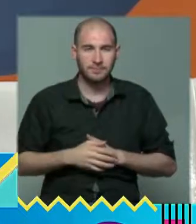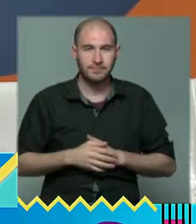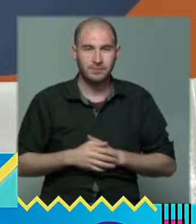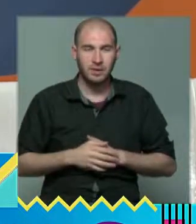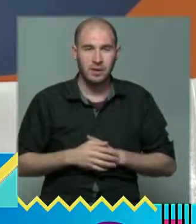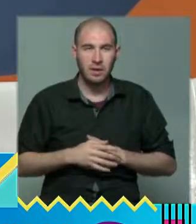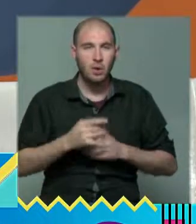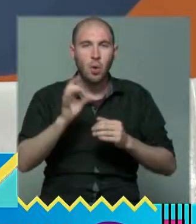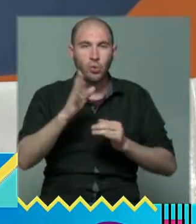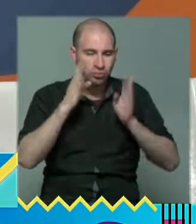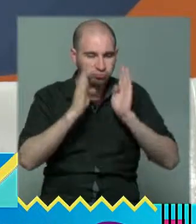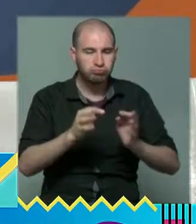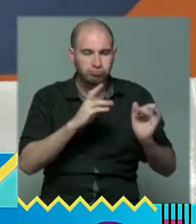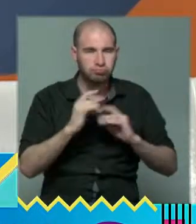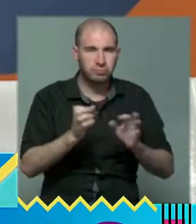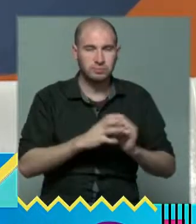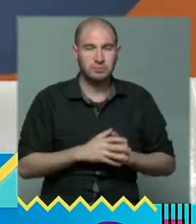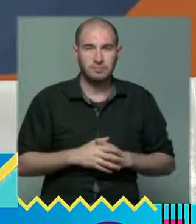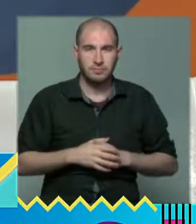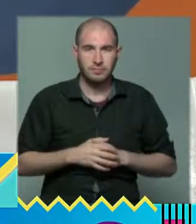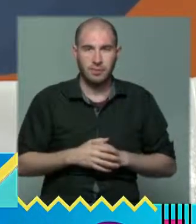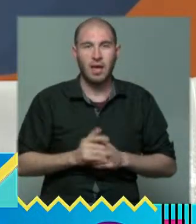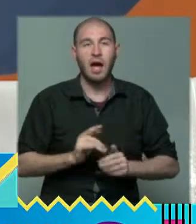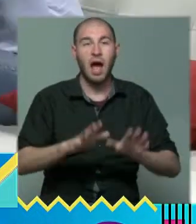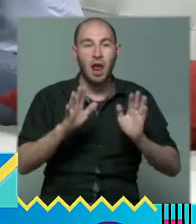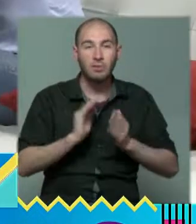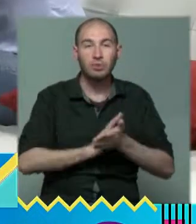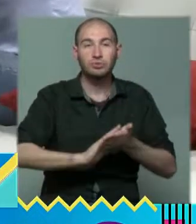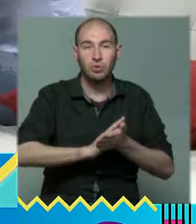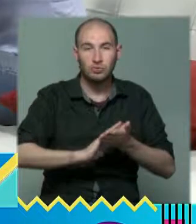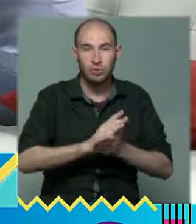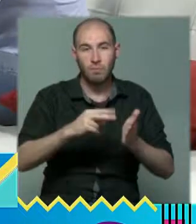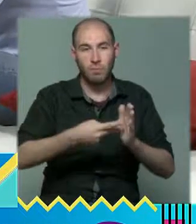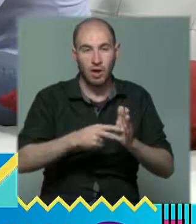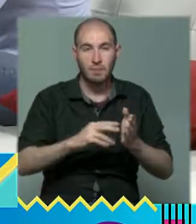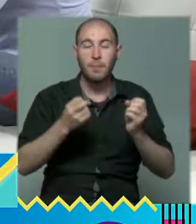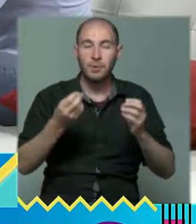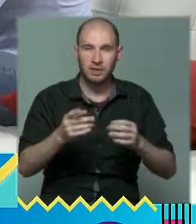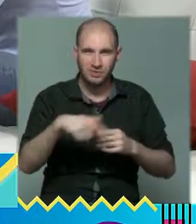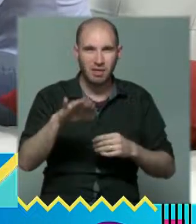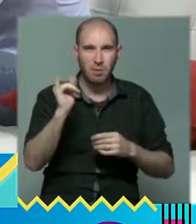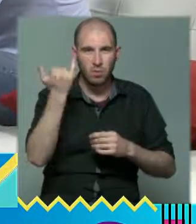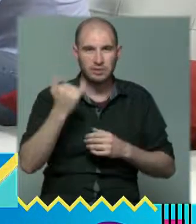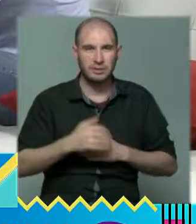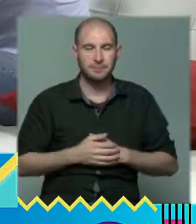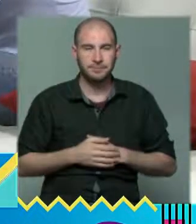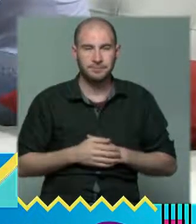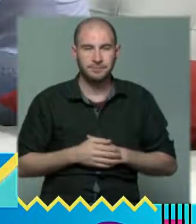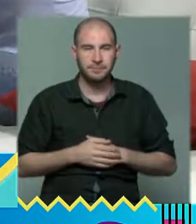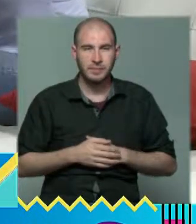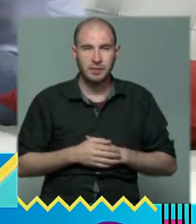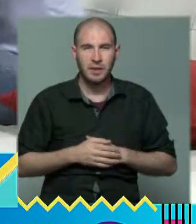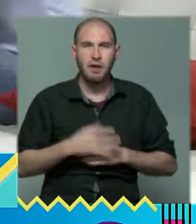nos centráramos la discusión en eso, quizás podríamos encontrar algunas soluciones a estos problemas, porque nos daríamos cuenta de que